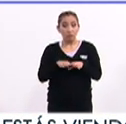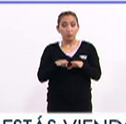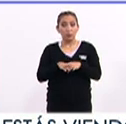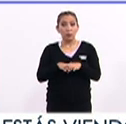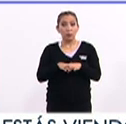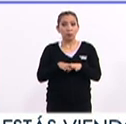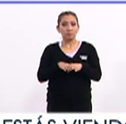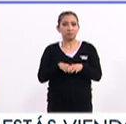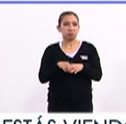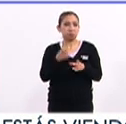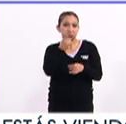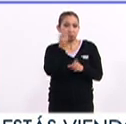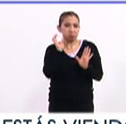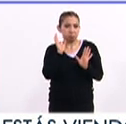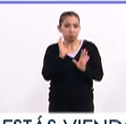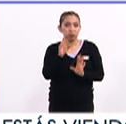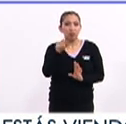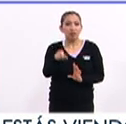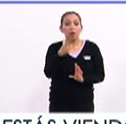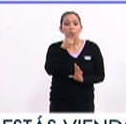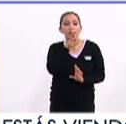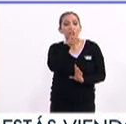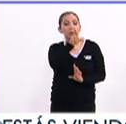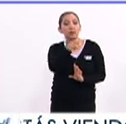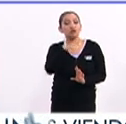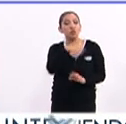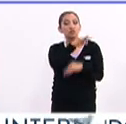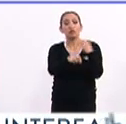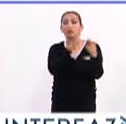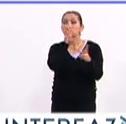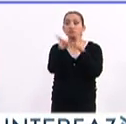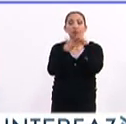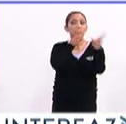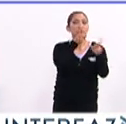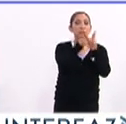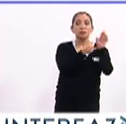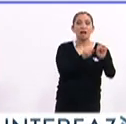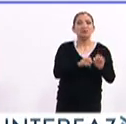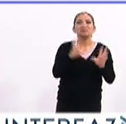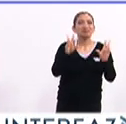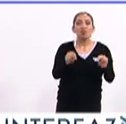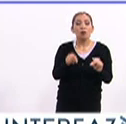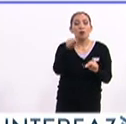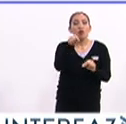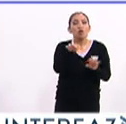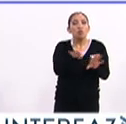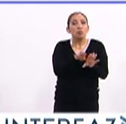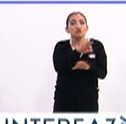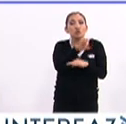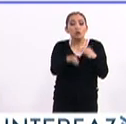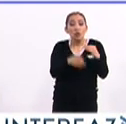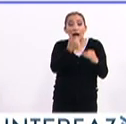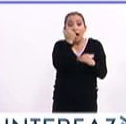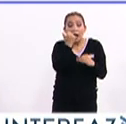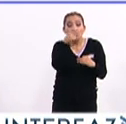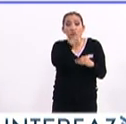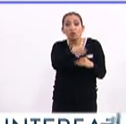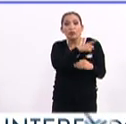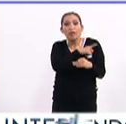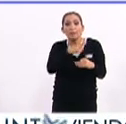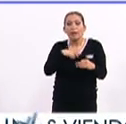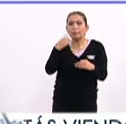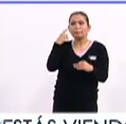alguna manera, por así decirlo, dar las respuestas a lo que se busca en el aula. Es el alumno el que tiene